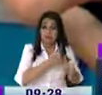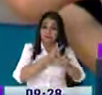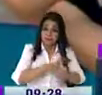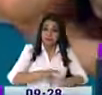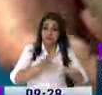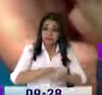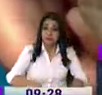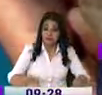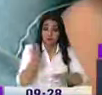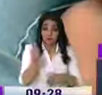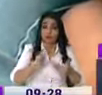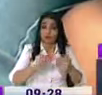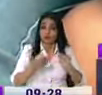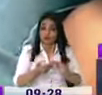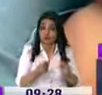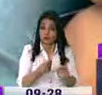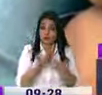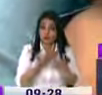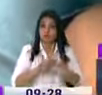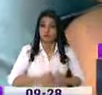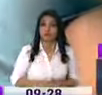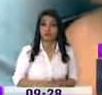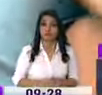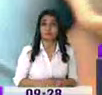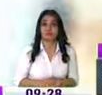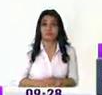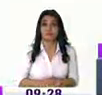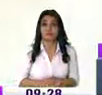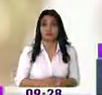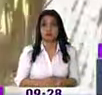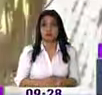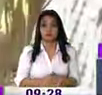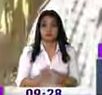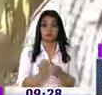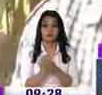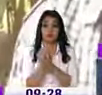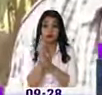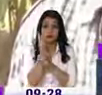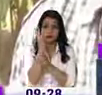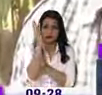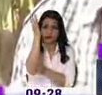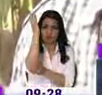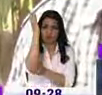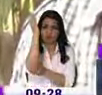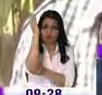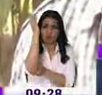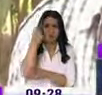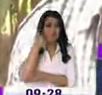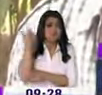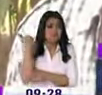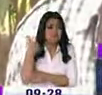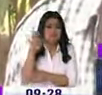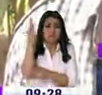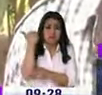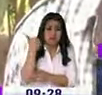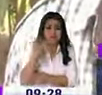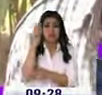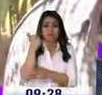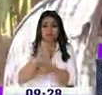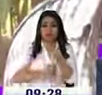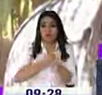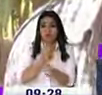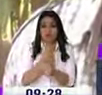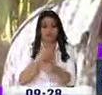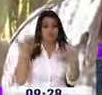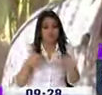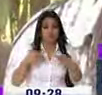por habitantes de esta comunidad. Encima de este árbol que hablan más o menos de millones de años, que